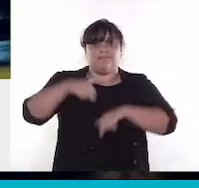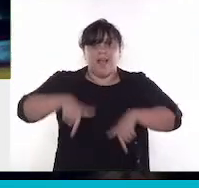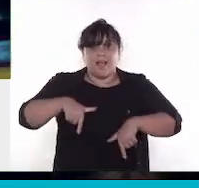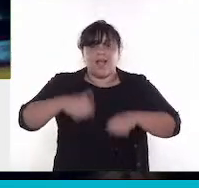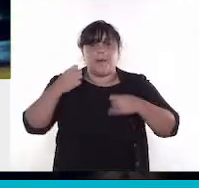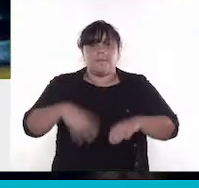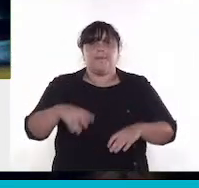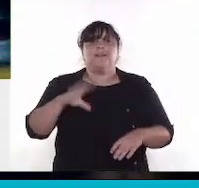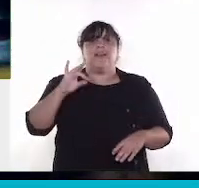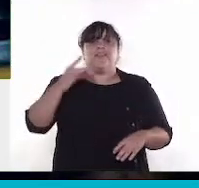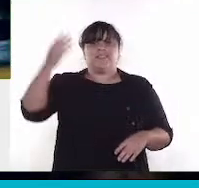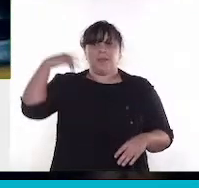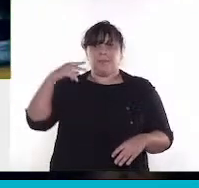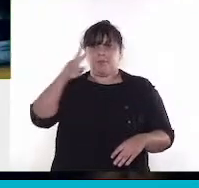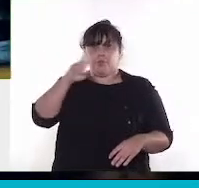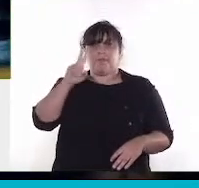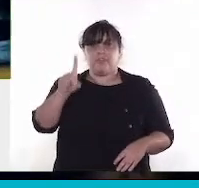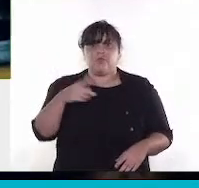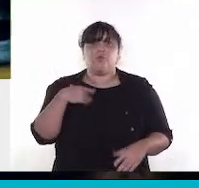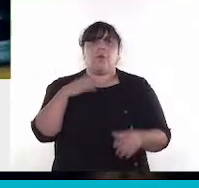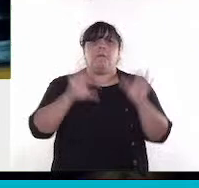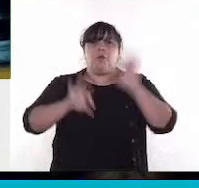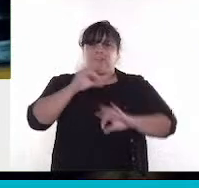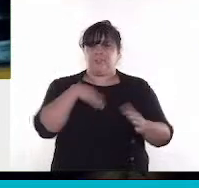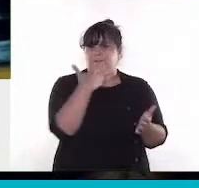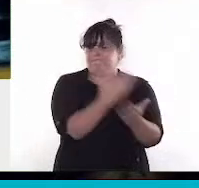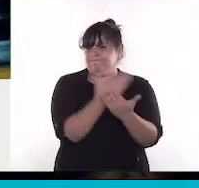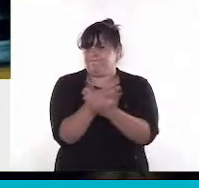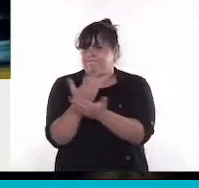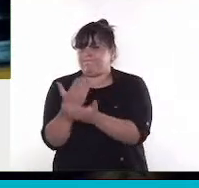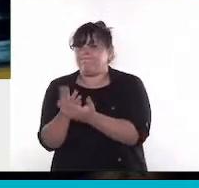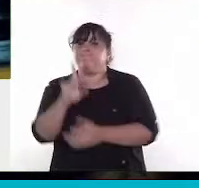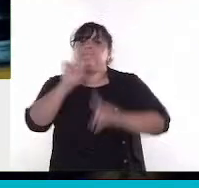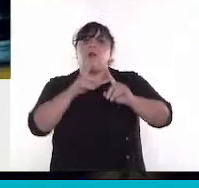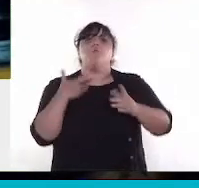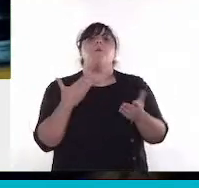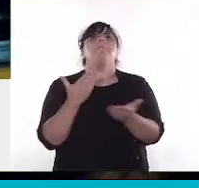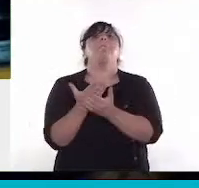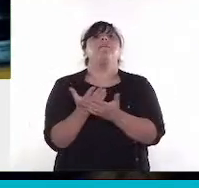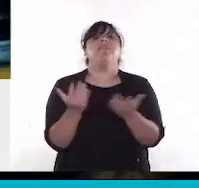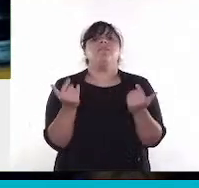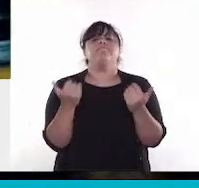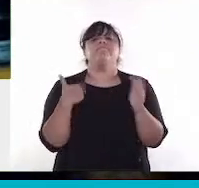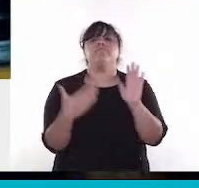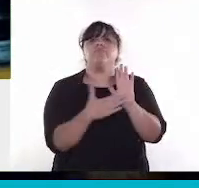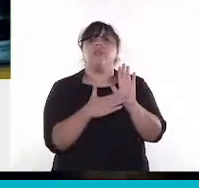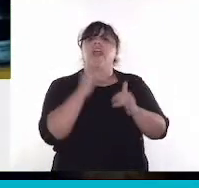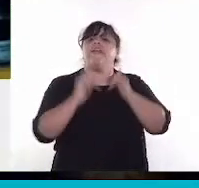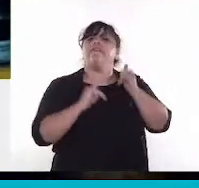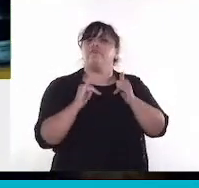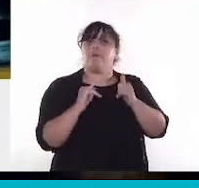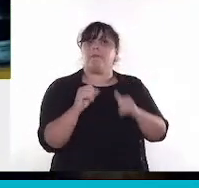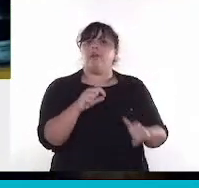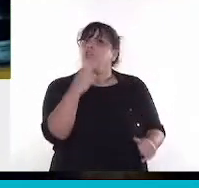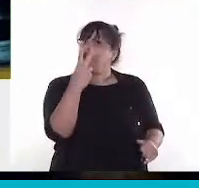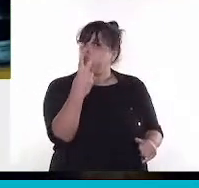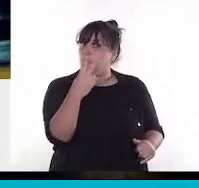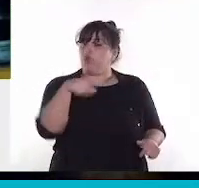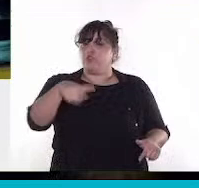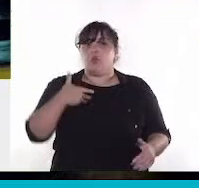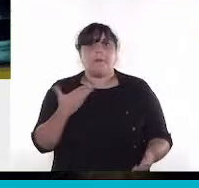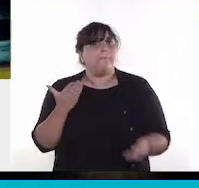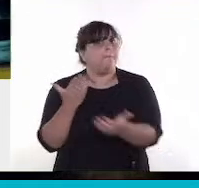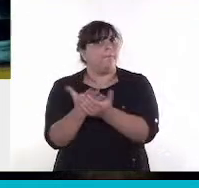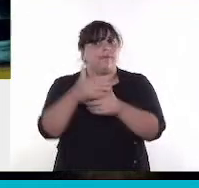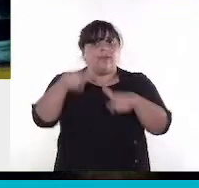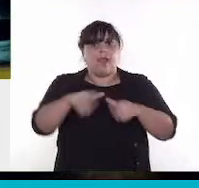2021, presenté varios proyectos, en su mayoría algunos pedidos de informe, de los cuales 2 son los que pedí tratar hoy sobre tablas,